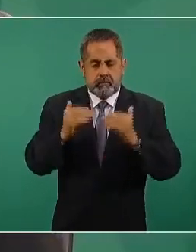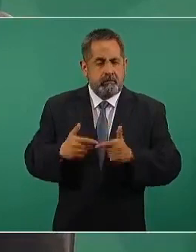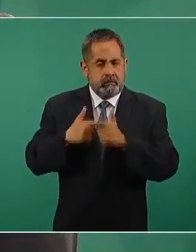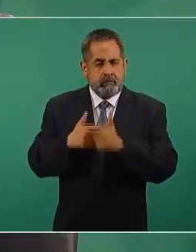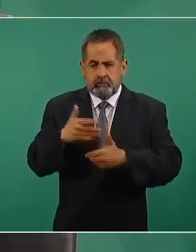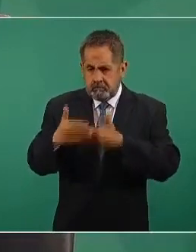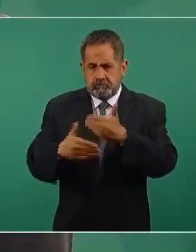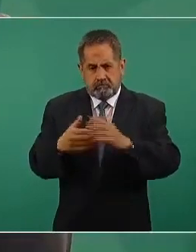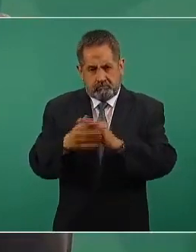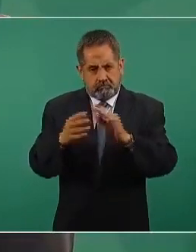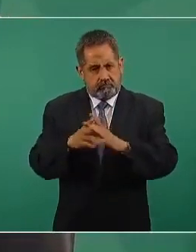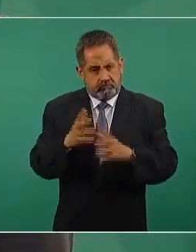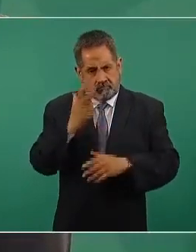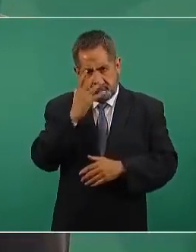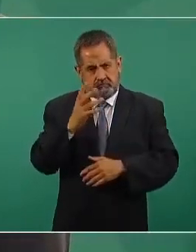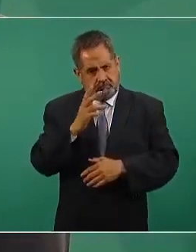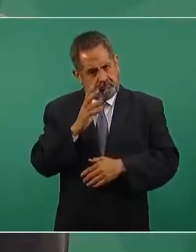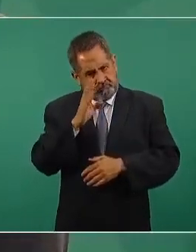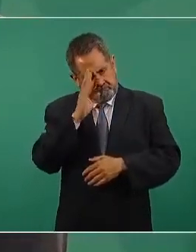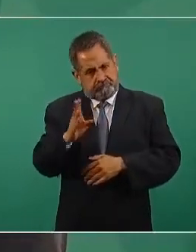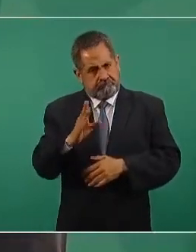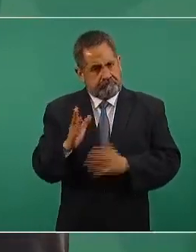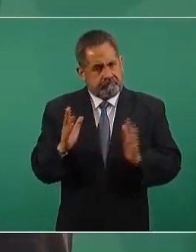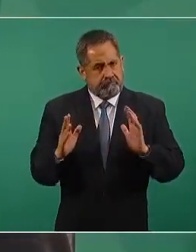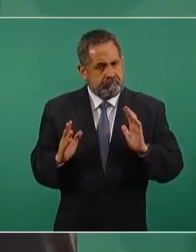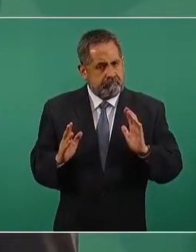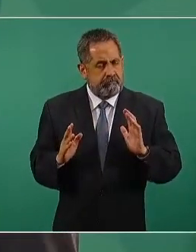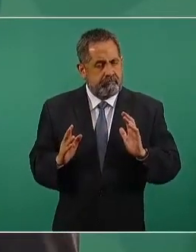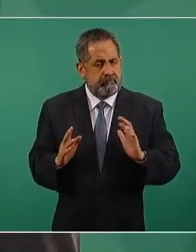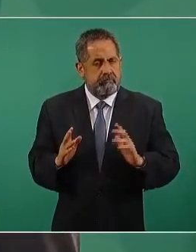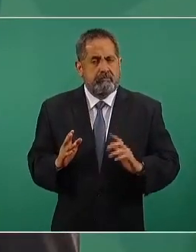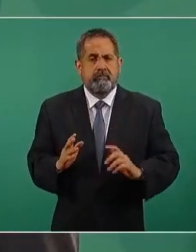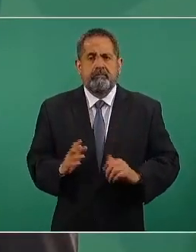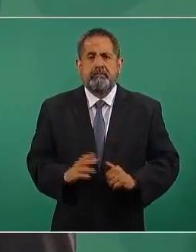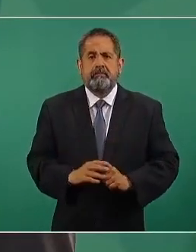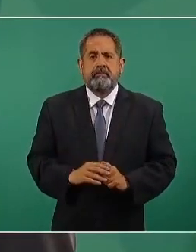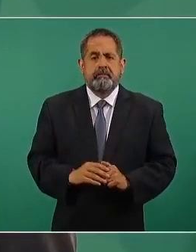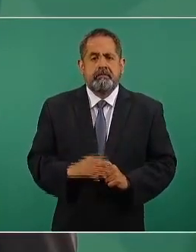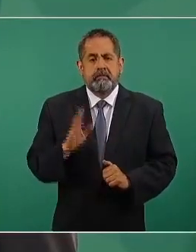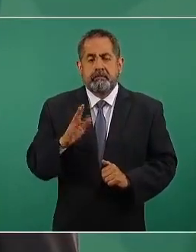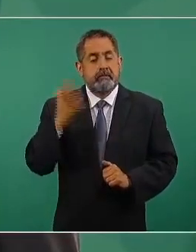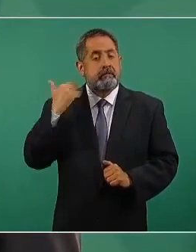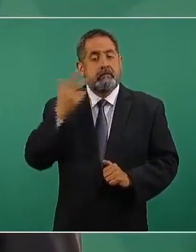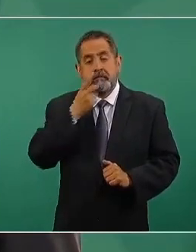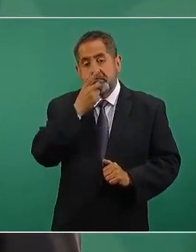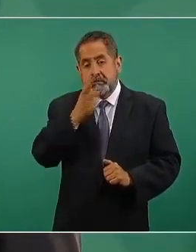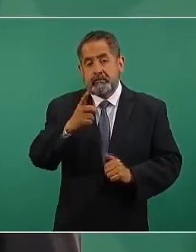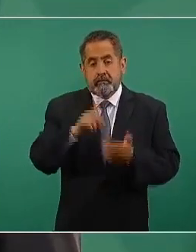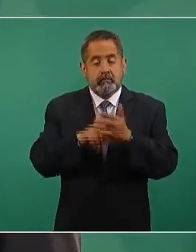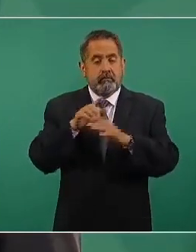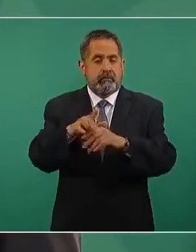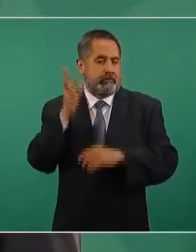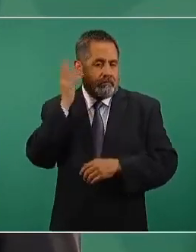a hablar las cosas por su nombre, porque ya les dije lo de la